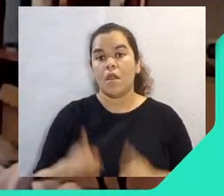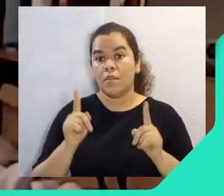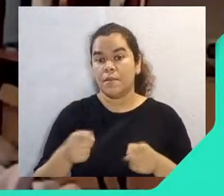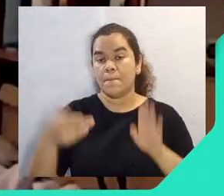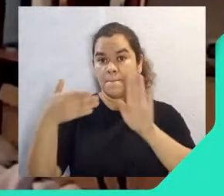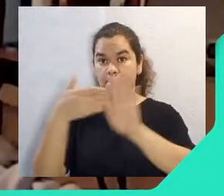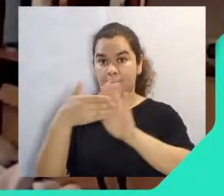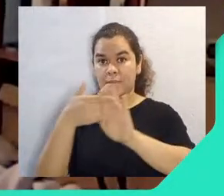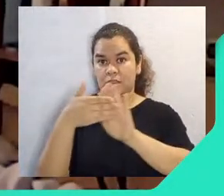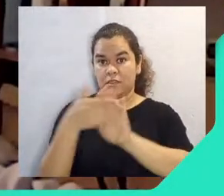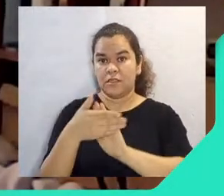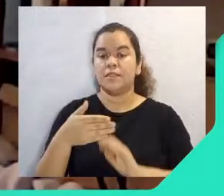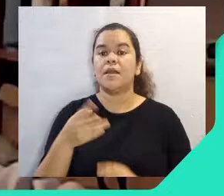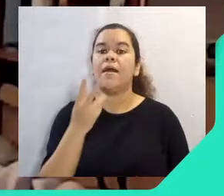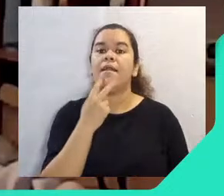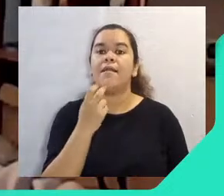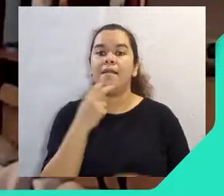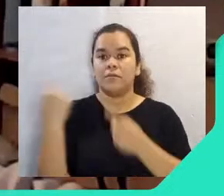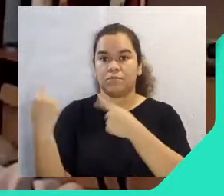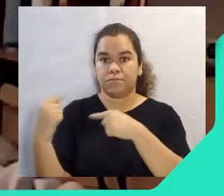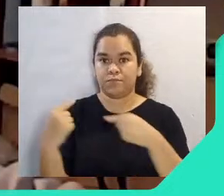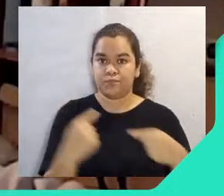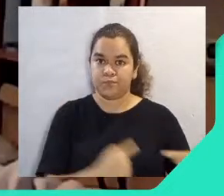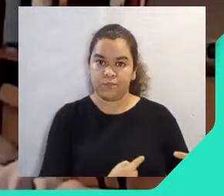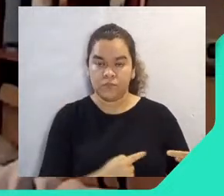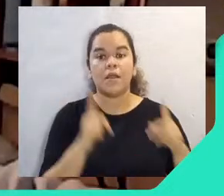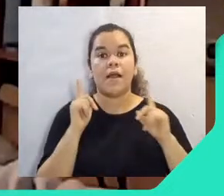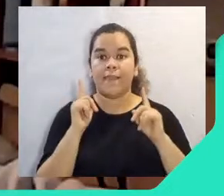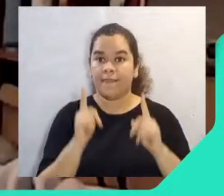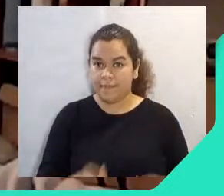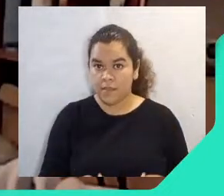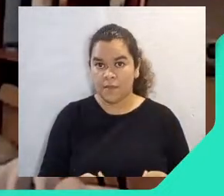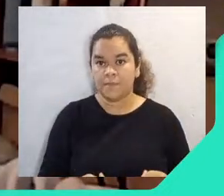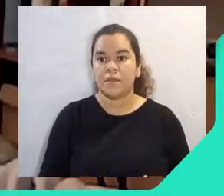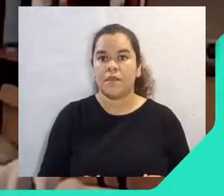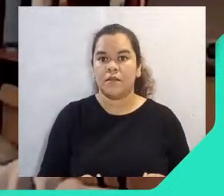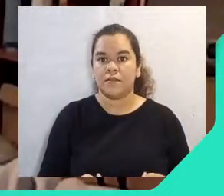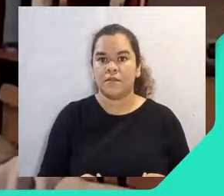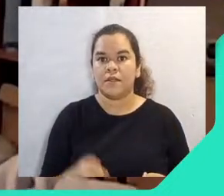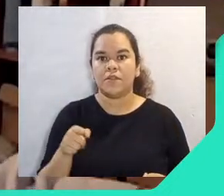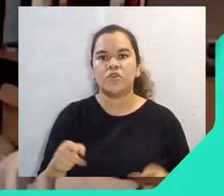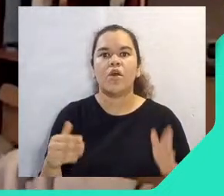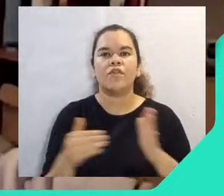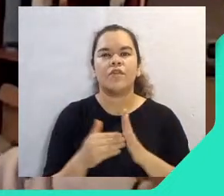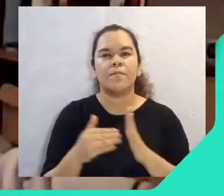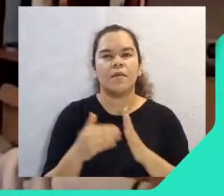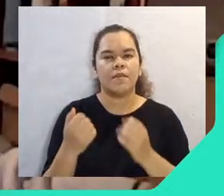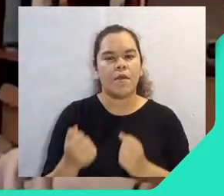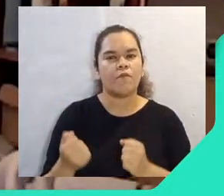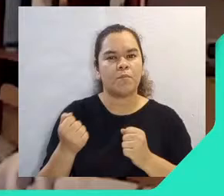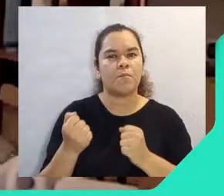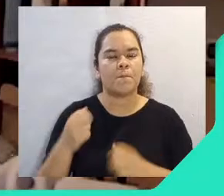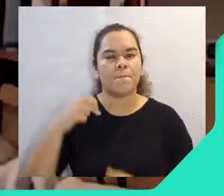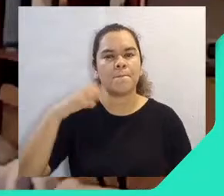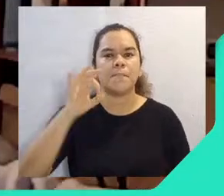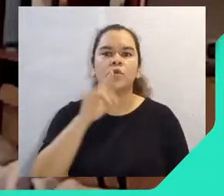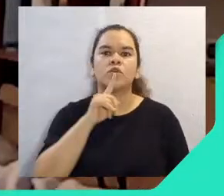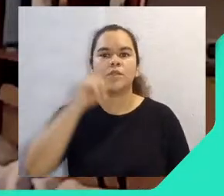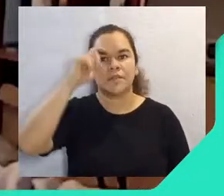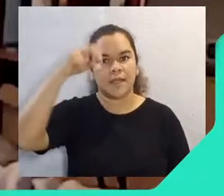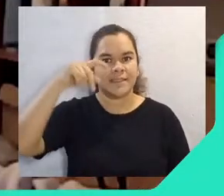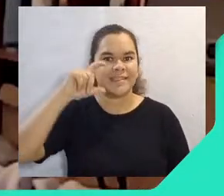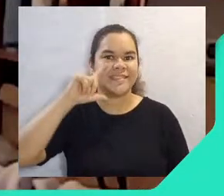electrónica también tiene una aplicación importante en la parte de potencia, particularmente la electrónica de potencia, así se llama